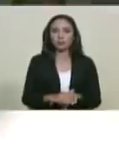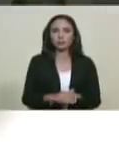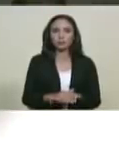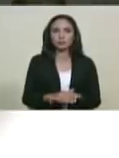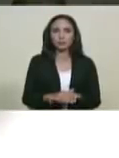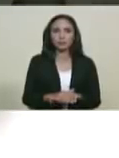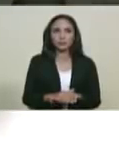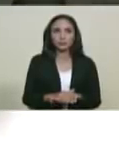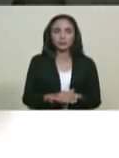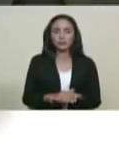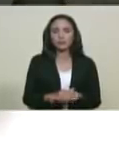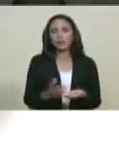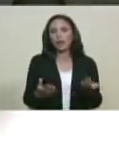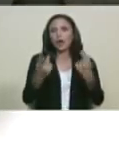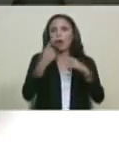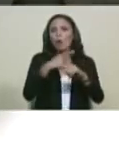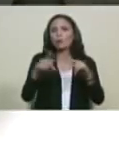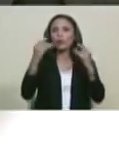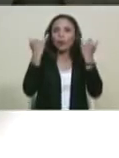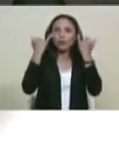el plan b